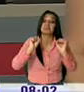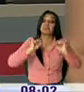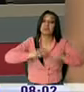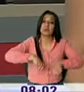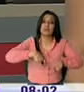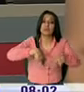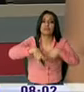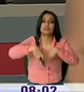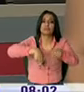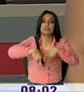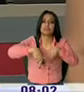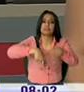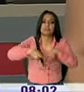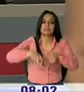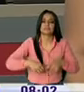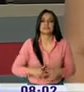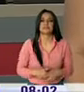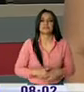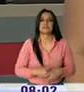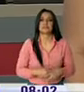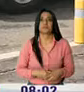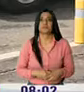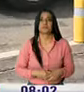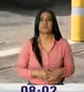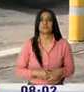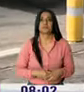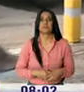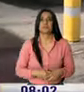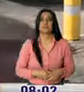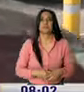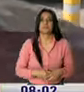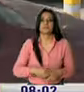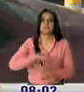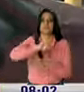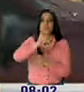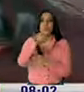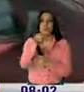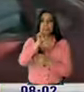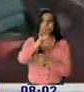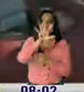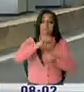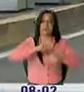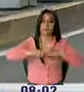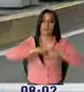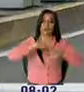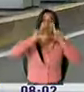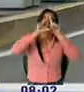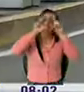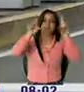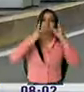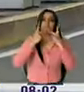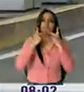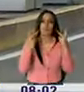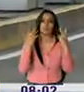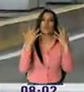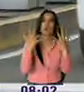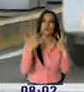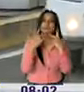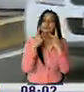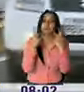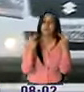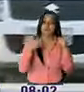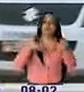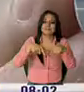la avenida interoceánica. A partir del jueves 25 de mayo, la empresa pública metropolitana de movilidad y obras públicas,